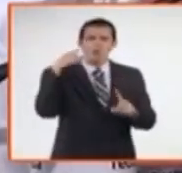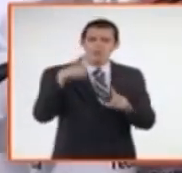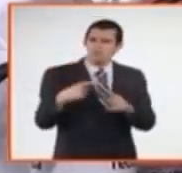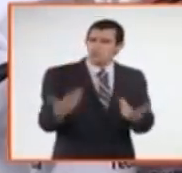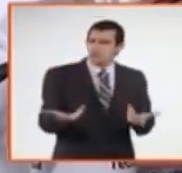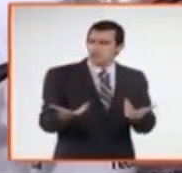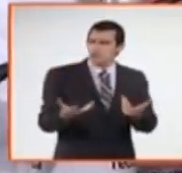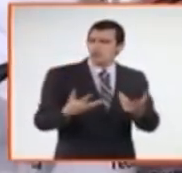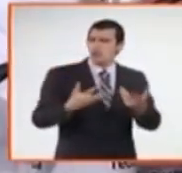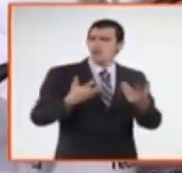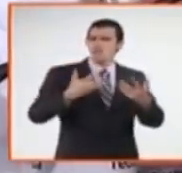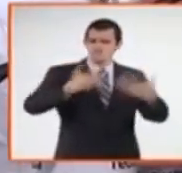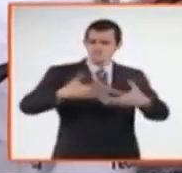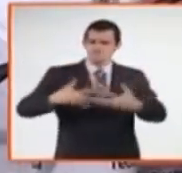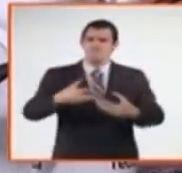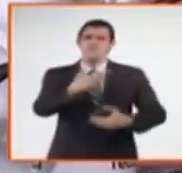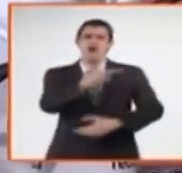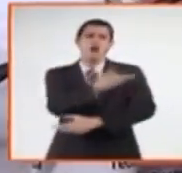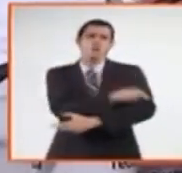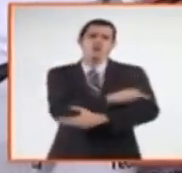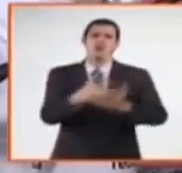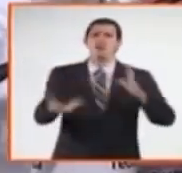vacunas no exactamente esta grabación que bueno